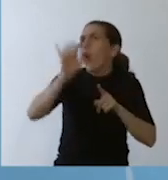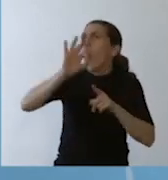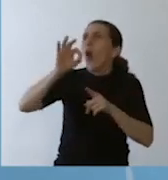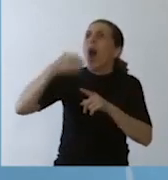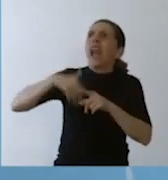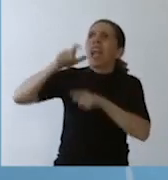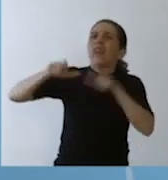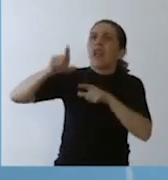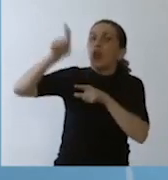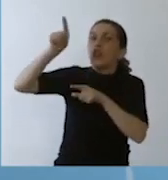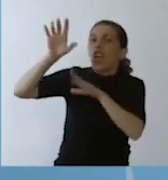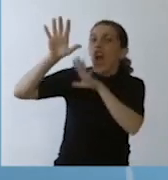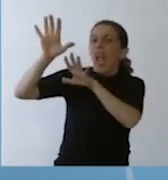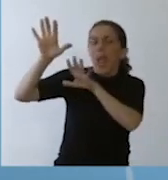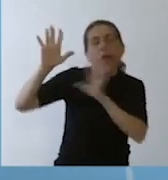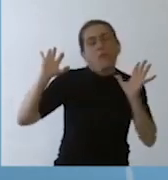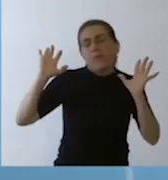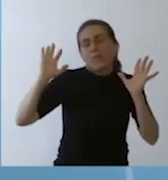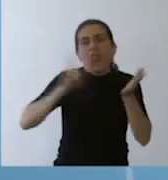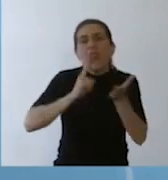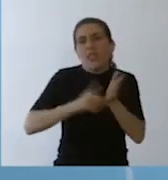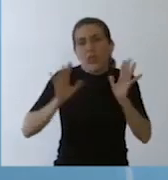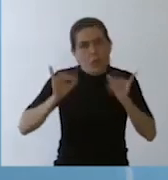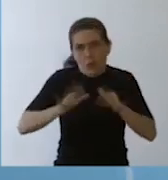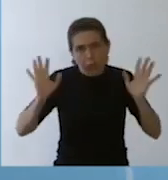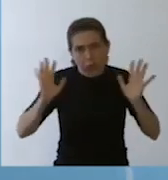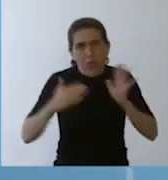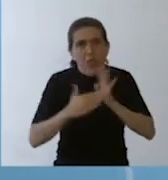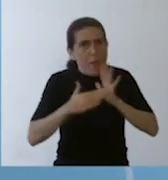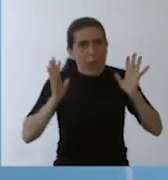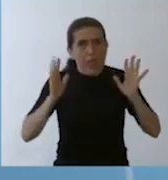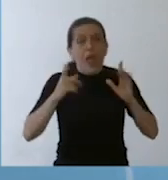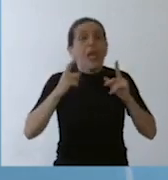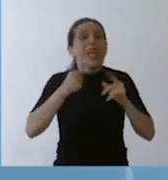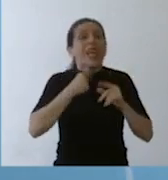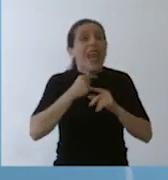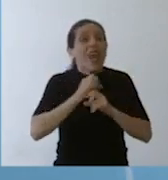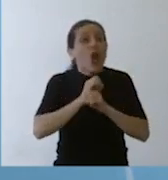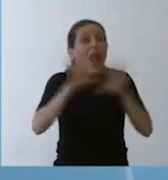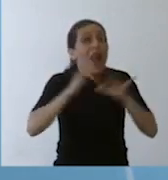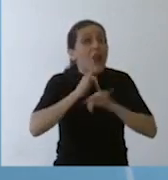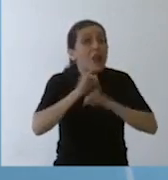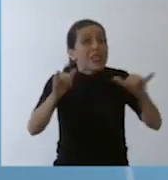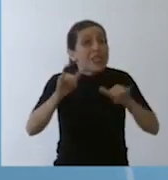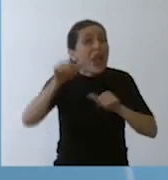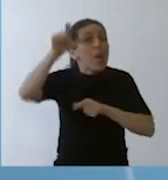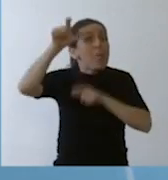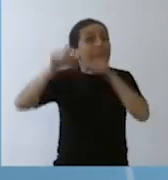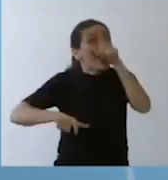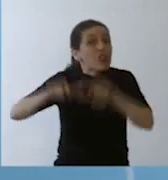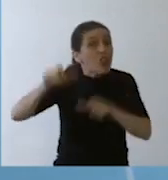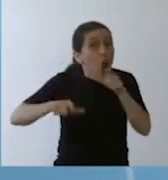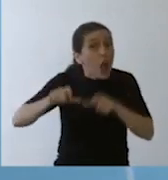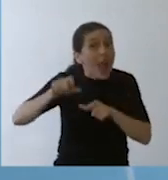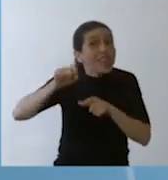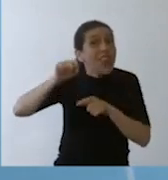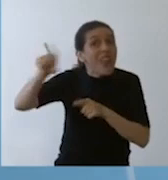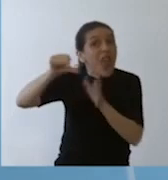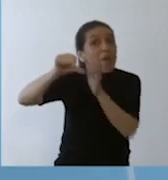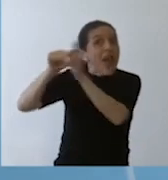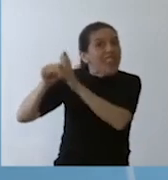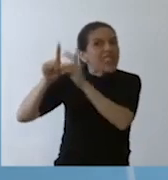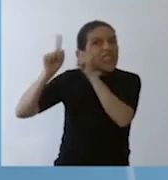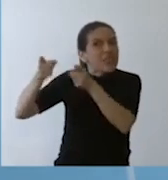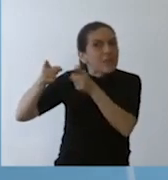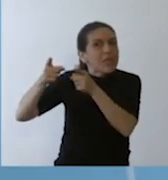volver, obviamente que lo vamos a tomar. Lo que queremos claramente establecer es que lo que no pueden ingresar son personas que vienen de esos lugares que no